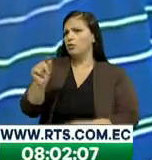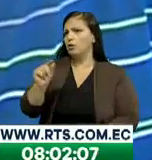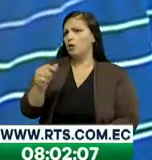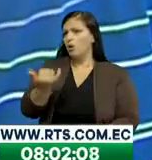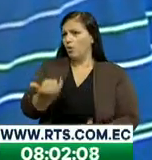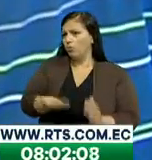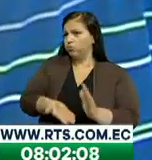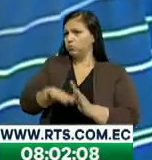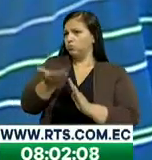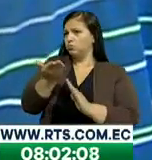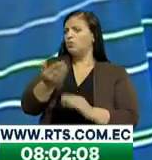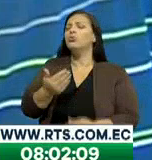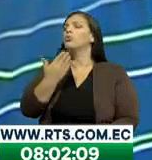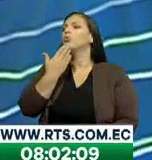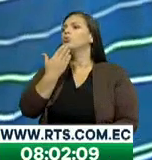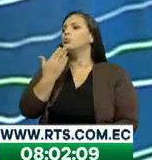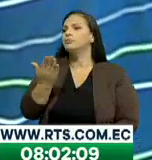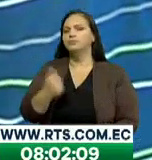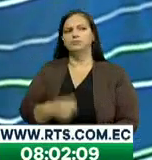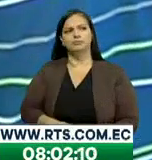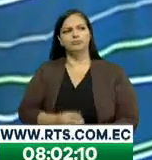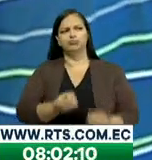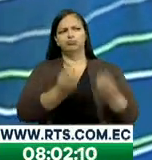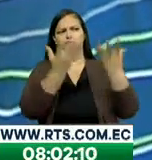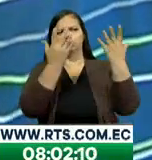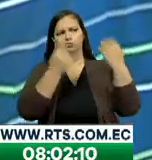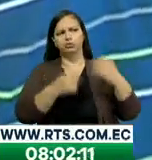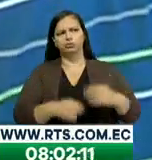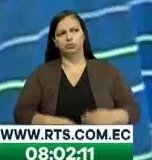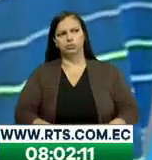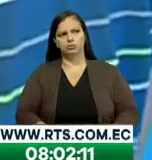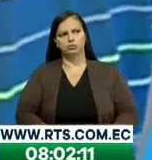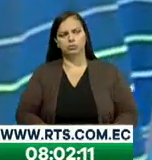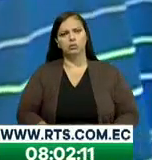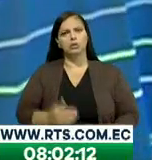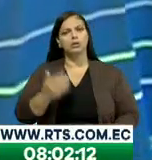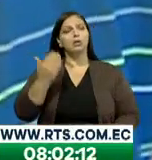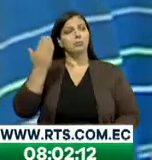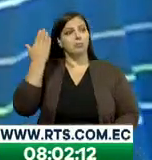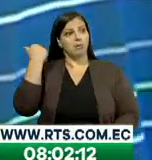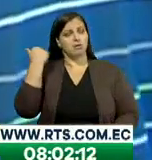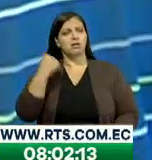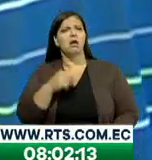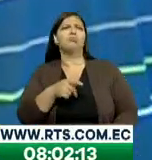Bastante. ¿Cómo sí. ¿Cuánto? O sea, pagaba hasta 80, 90. ¿Y cuánto paga ahora?